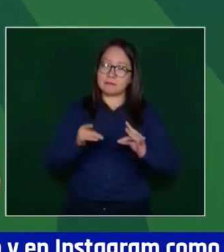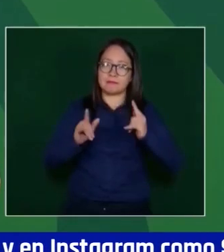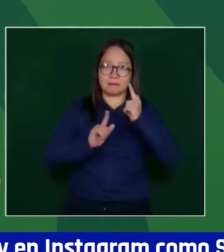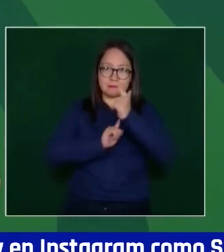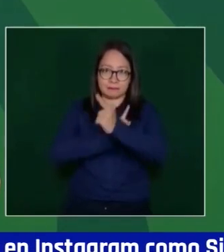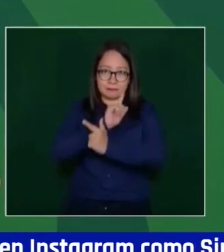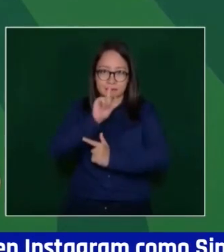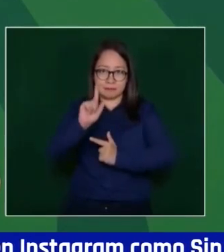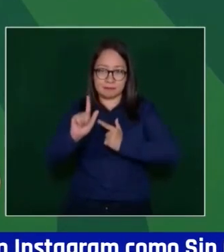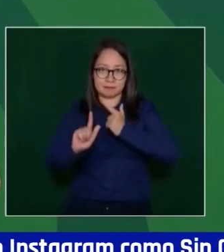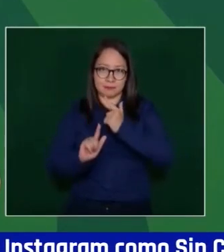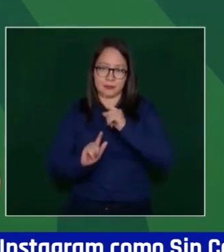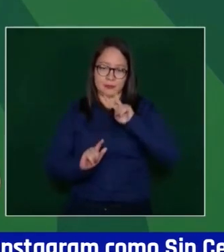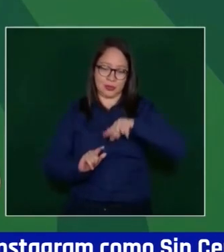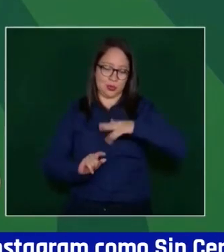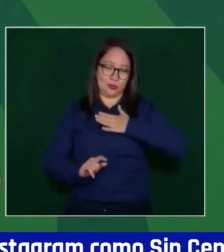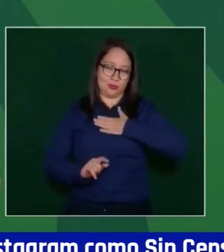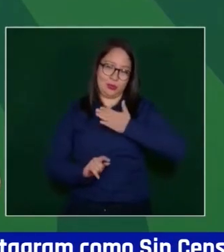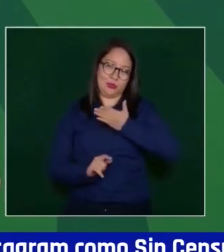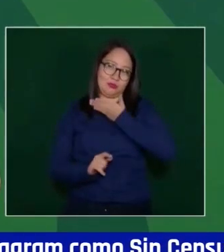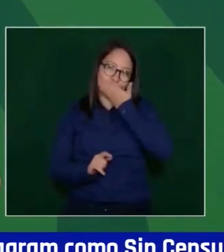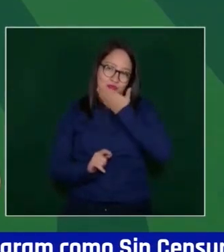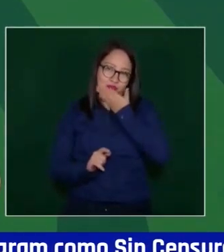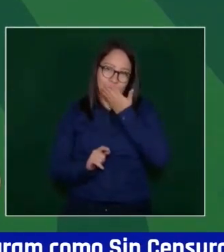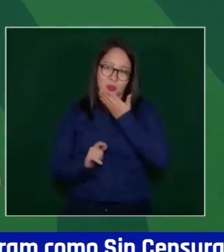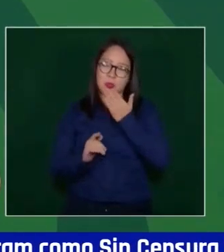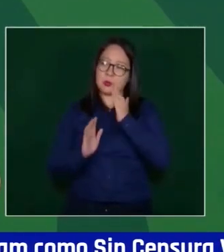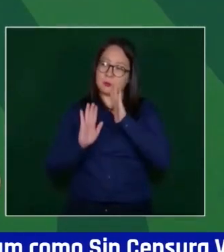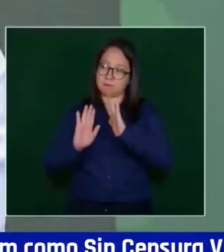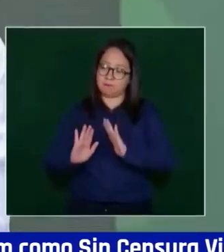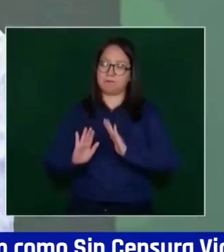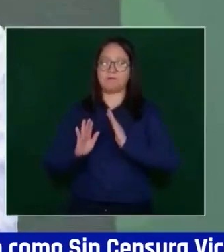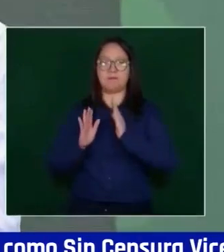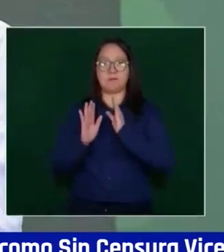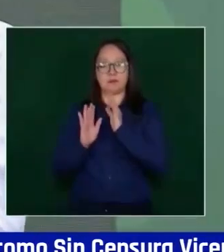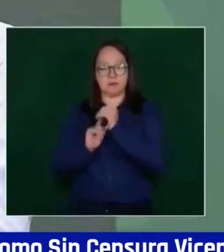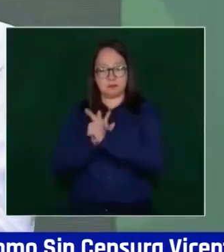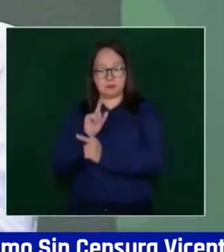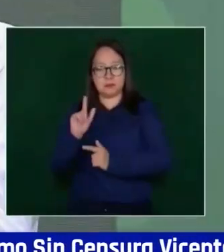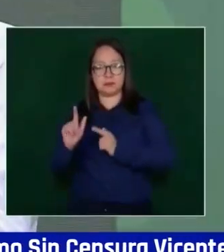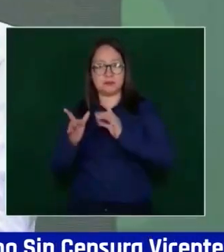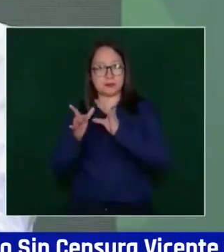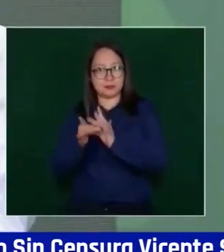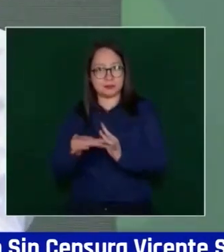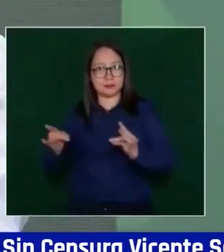corrido, ahora que no los quiero ni testerear,